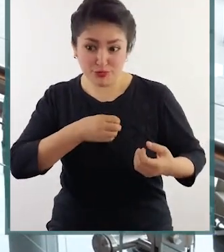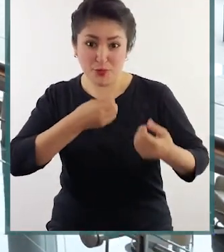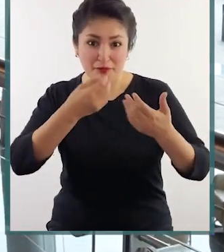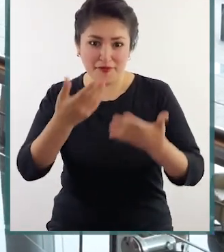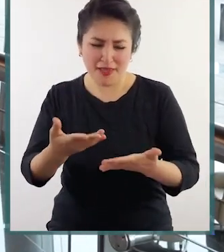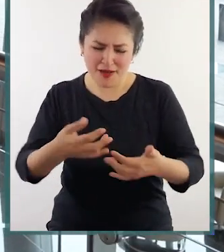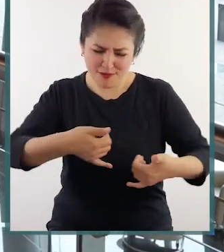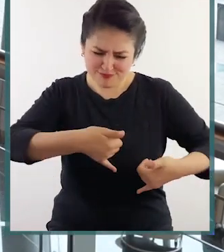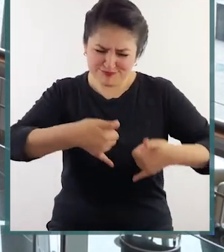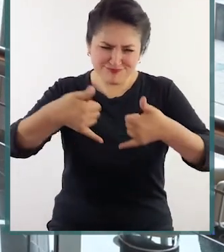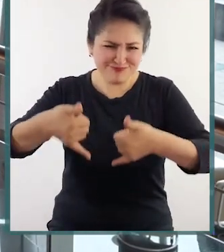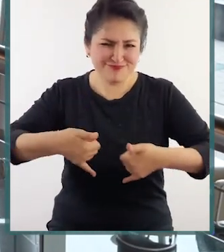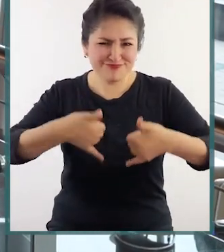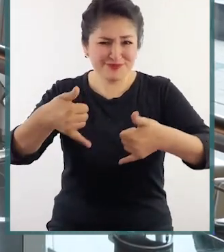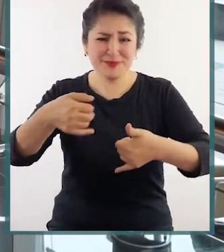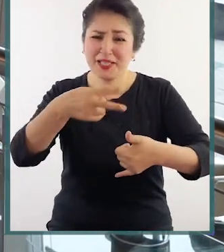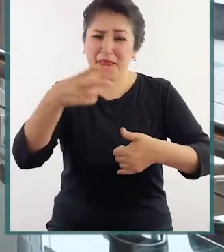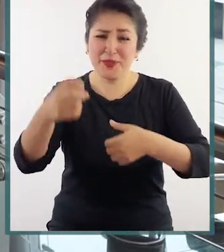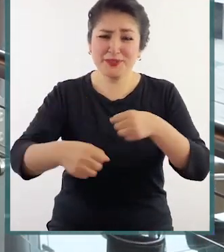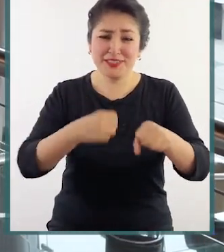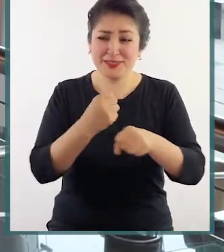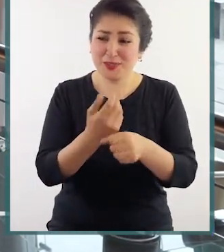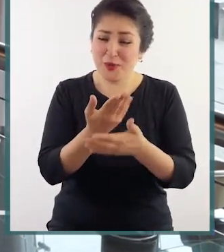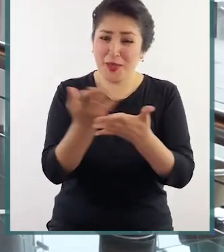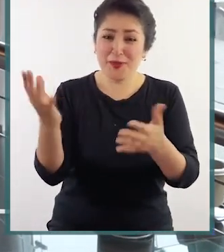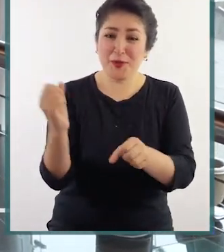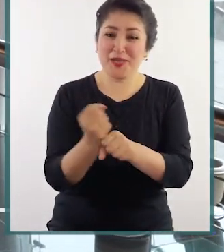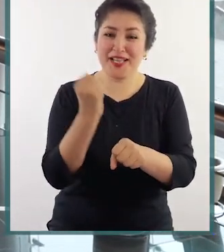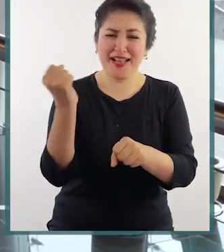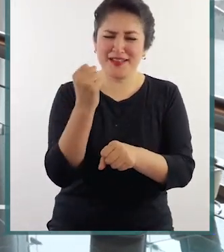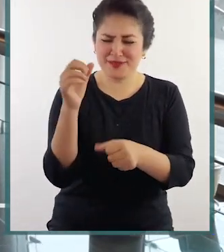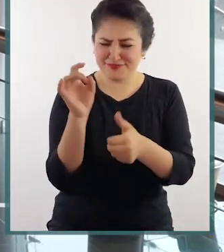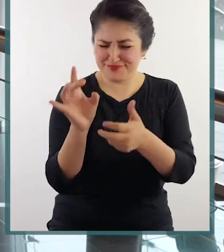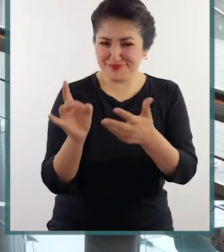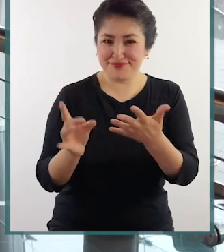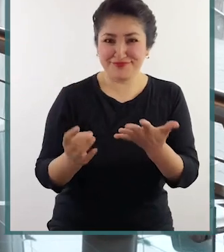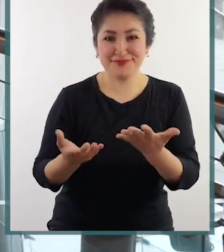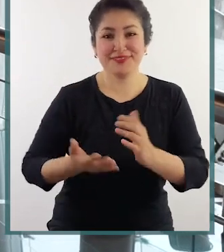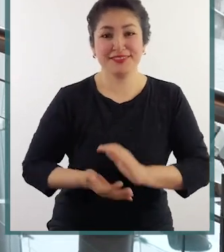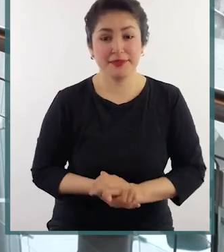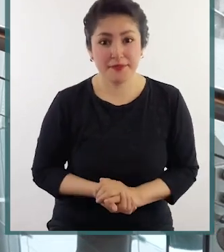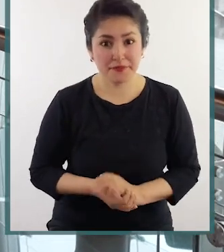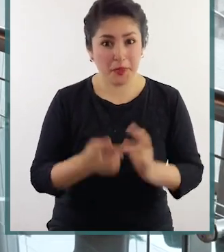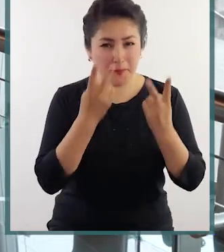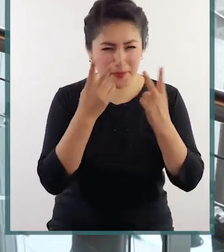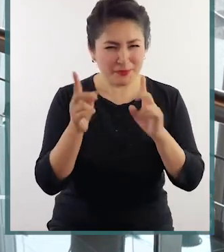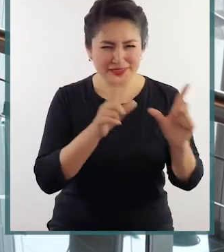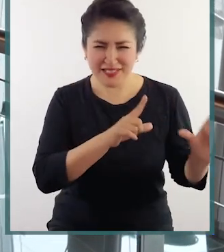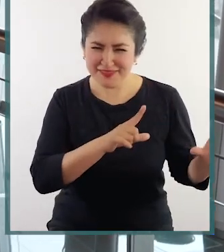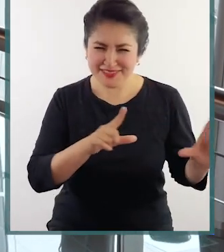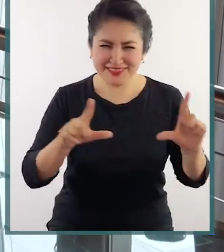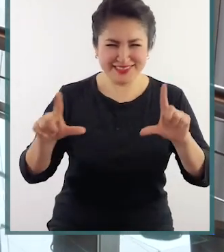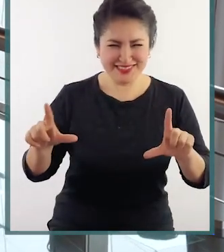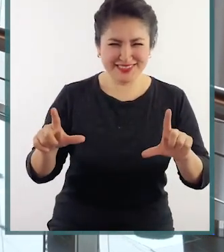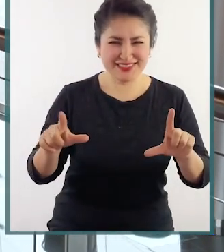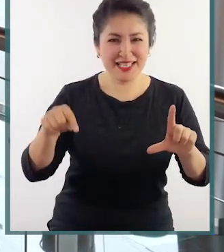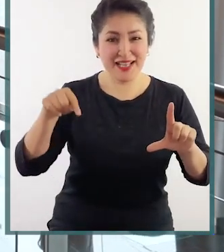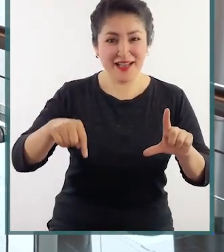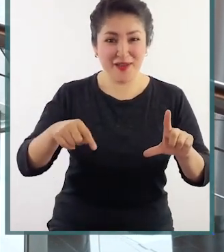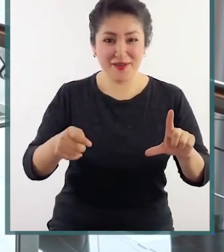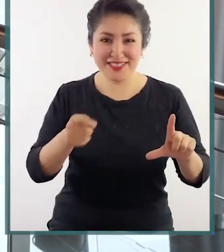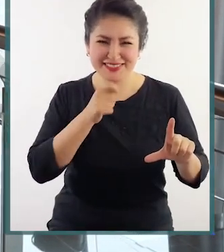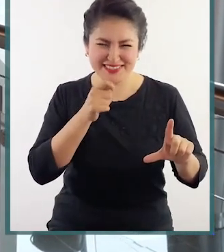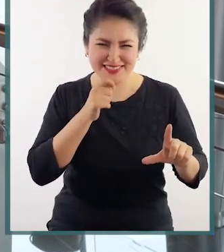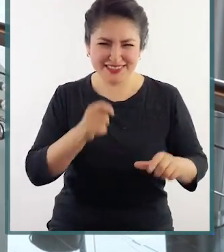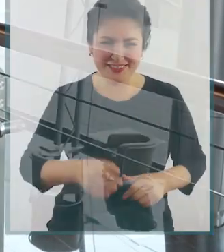realizó la entrega de los trofeos Bicentenario a los ganadores en las distintas categorías. Veamos cómo se desarrolló en